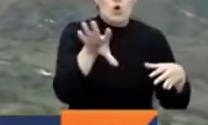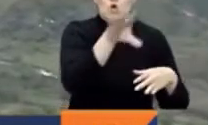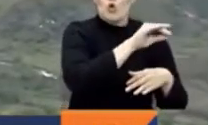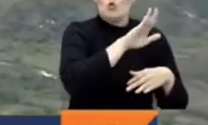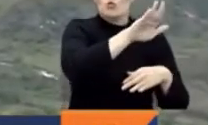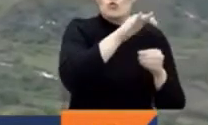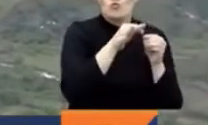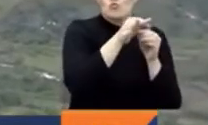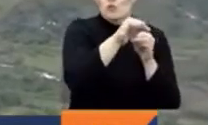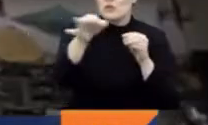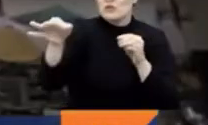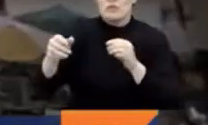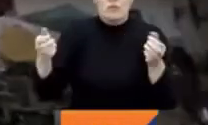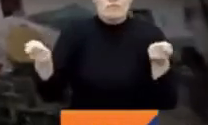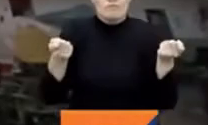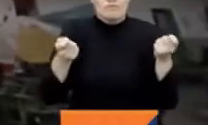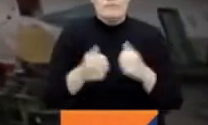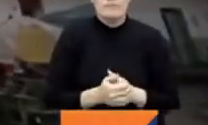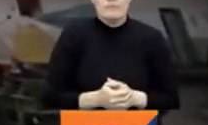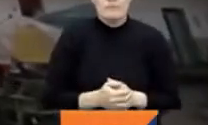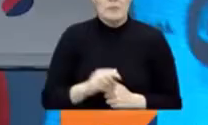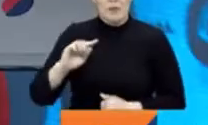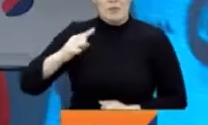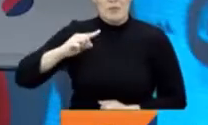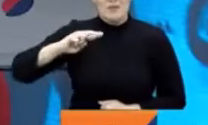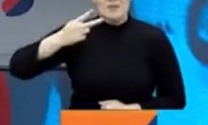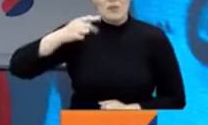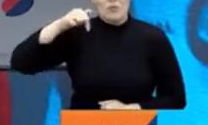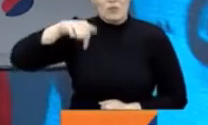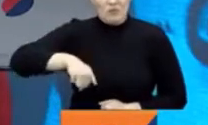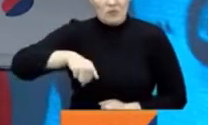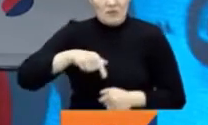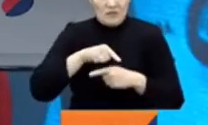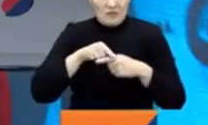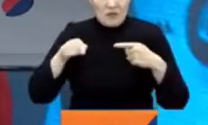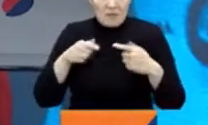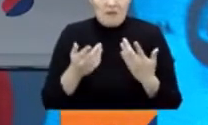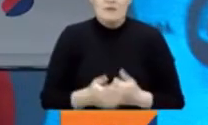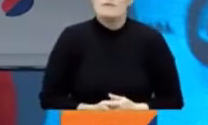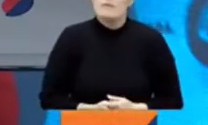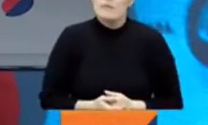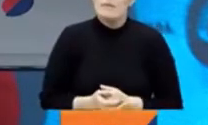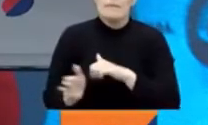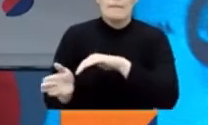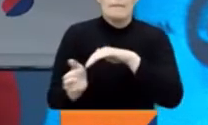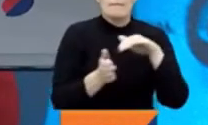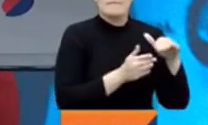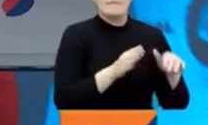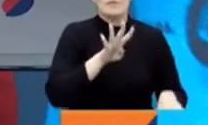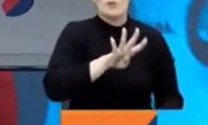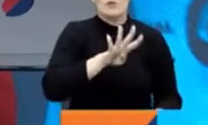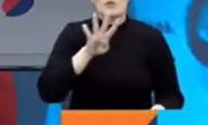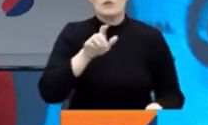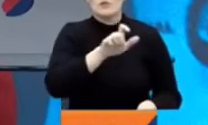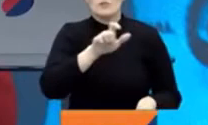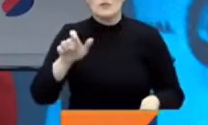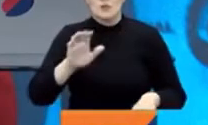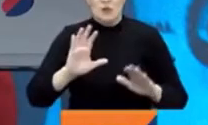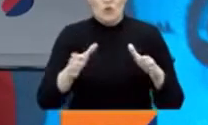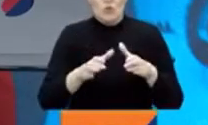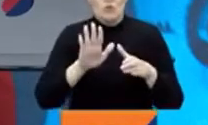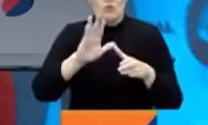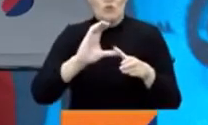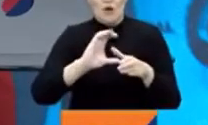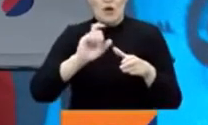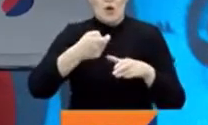tercer ataque violento del fin de semana en Antioquia. 44 miembros del Clan del Golfo fueron capturados en un operativo